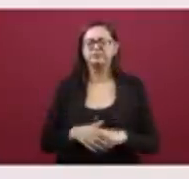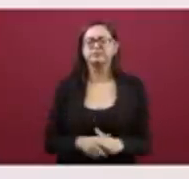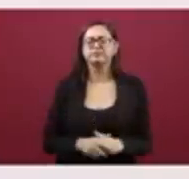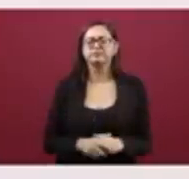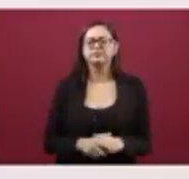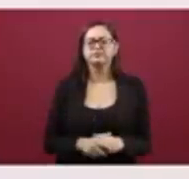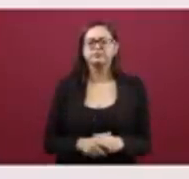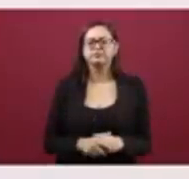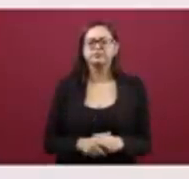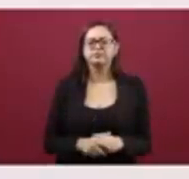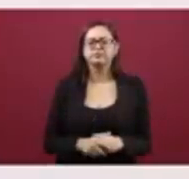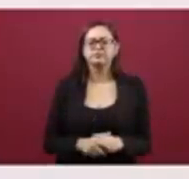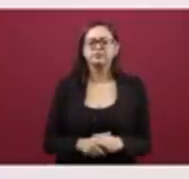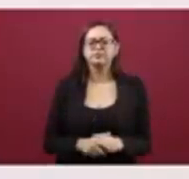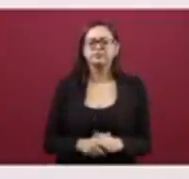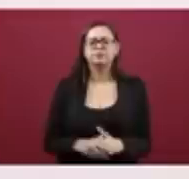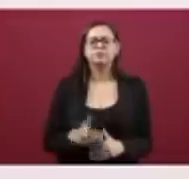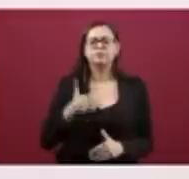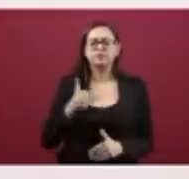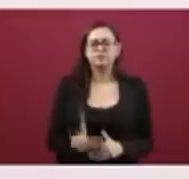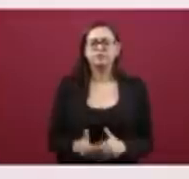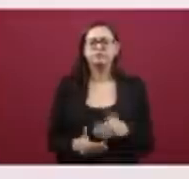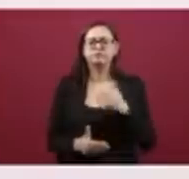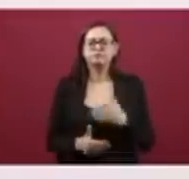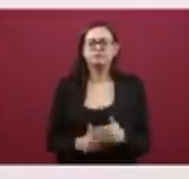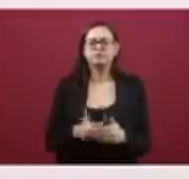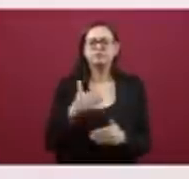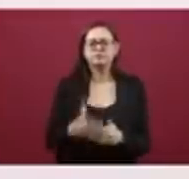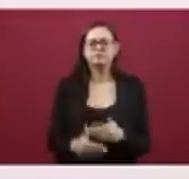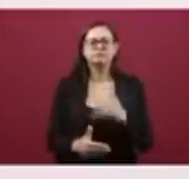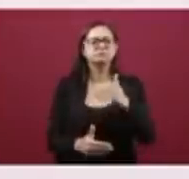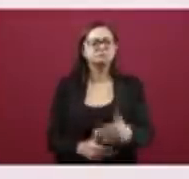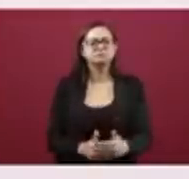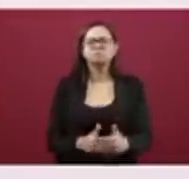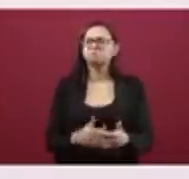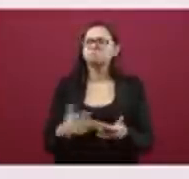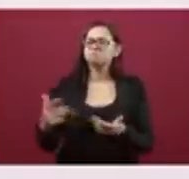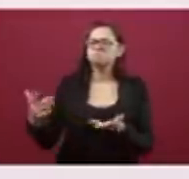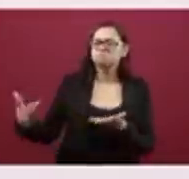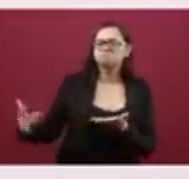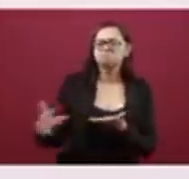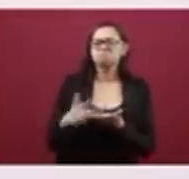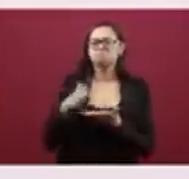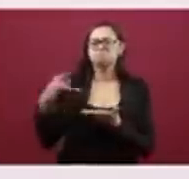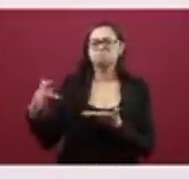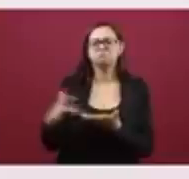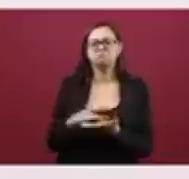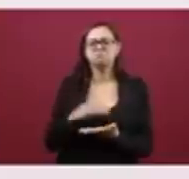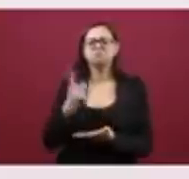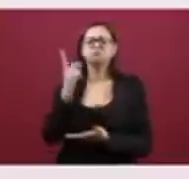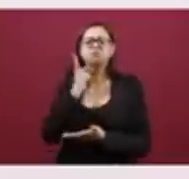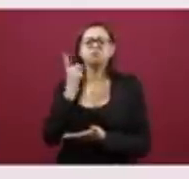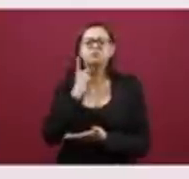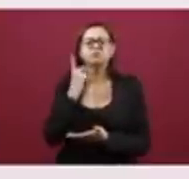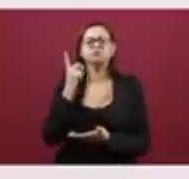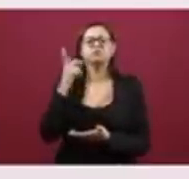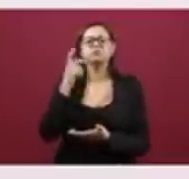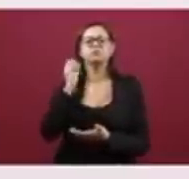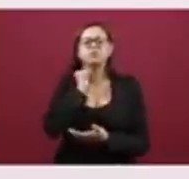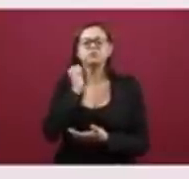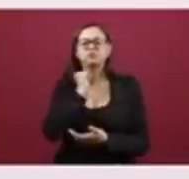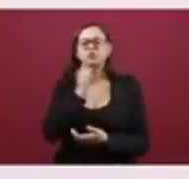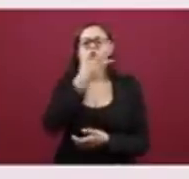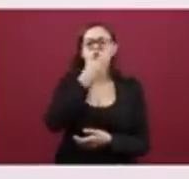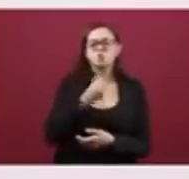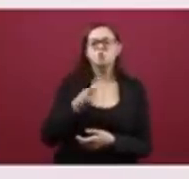proceso hemos contado con el apoyo de legisladoras y